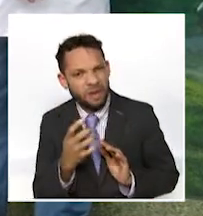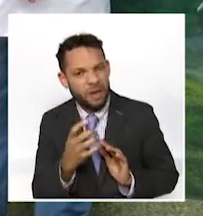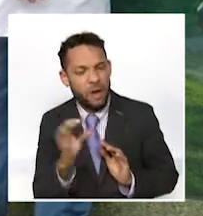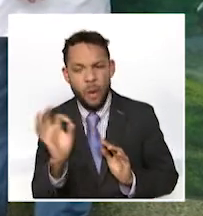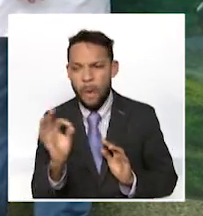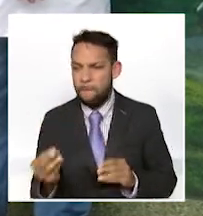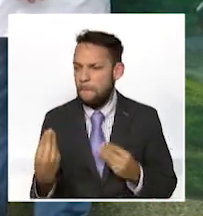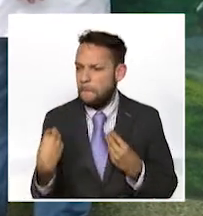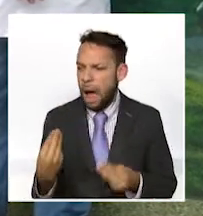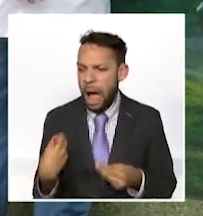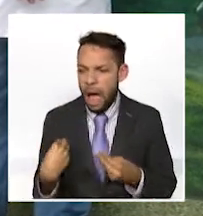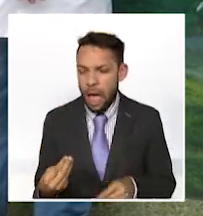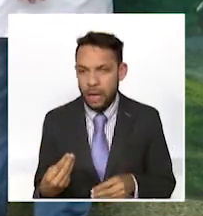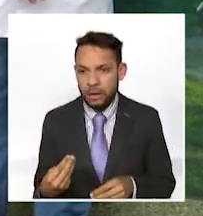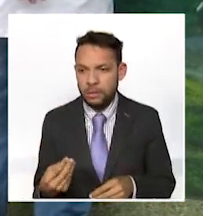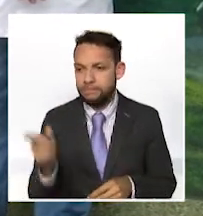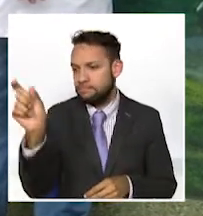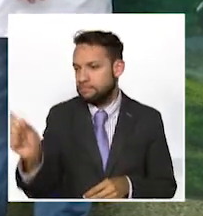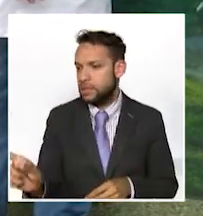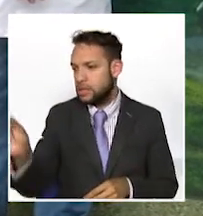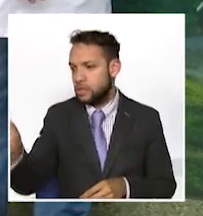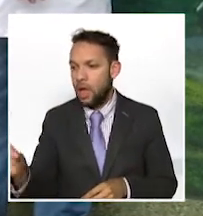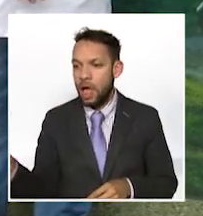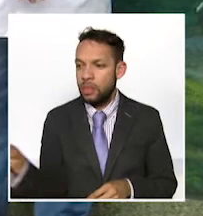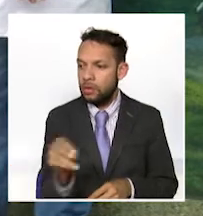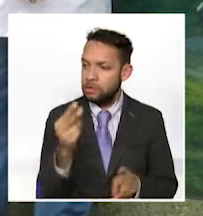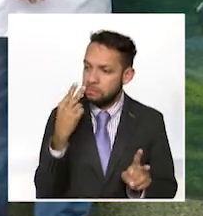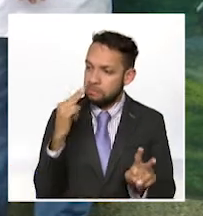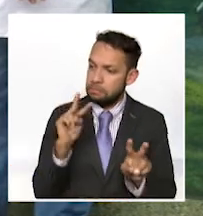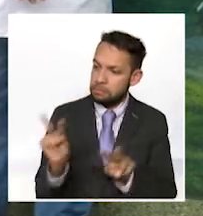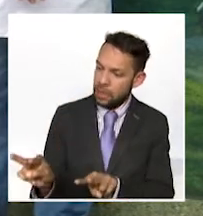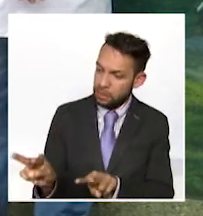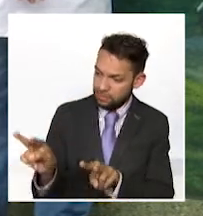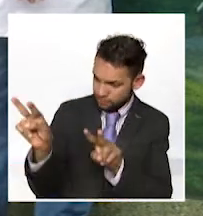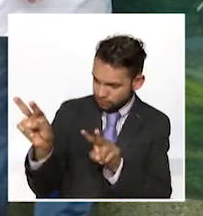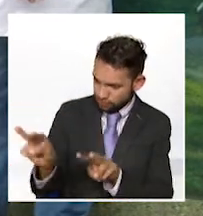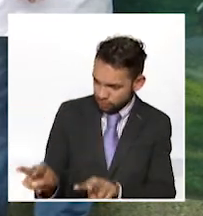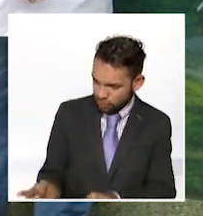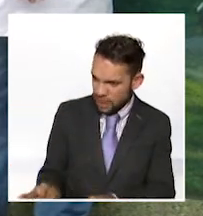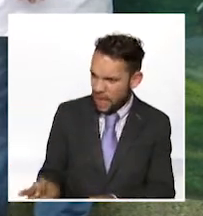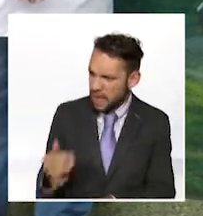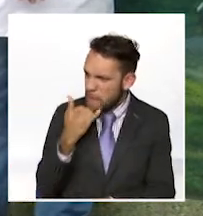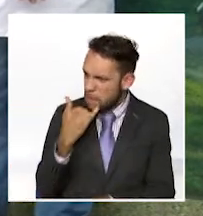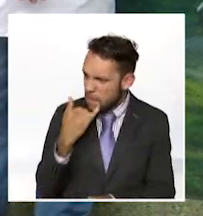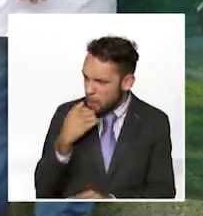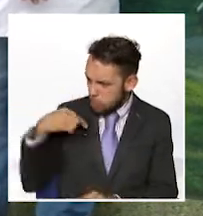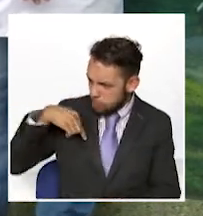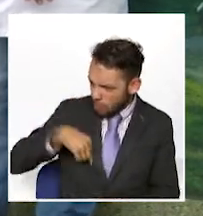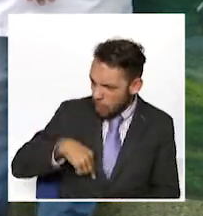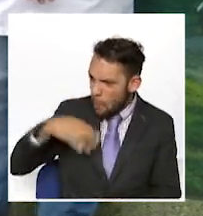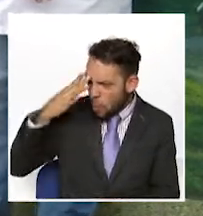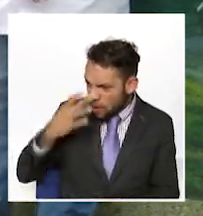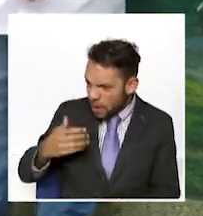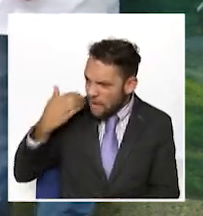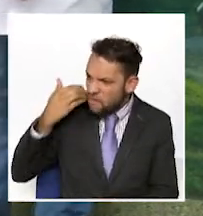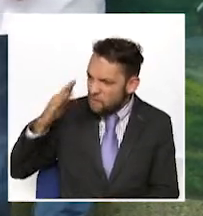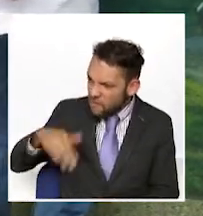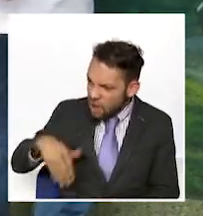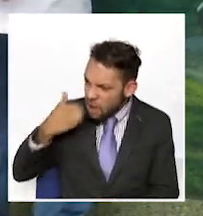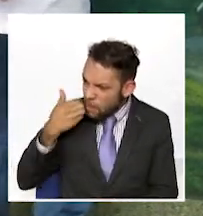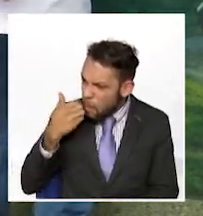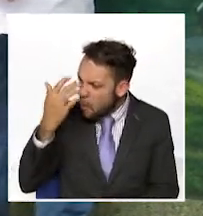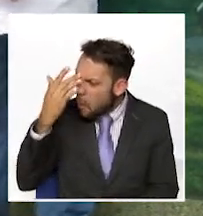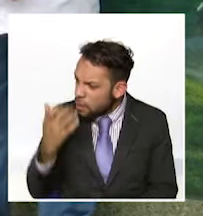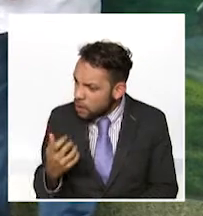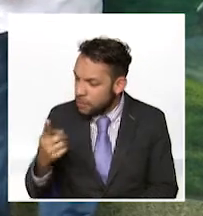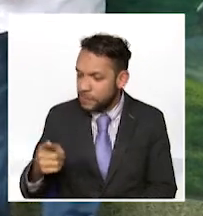somos todos y no sabemos qué tiene el paciente. Y a eso va el tema, porque es que las personas dicen, no, me dijeron que lo